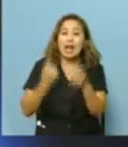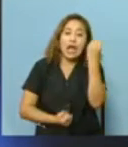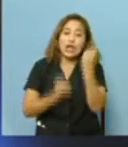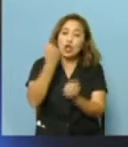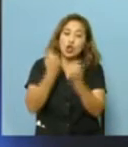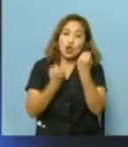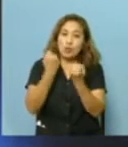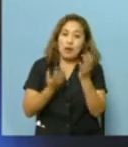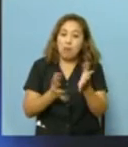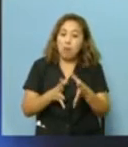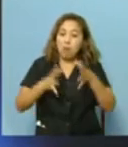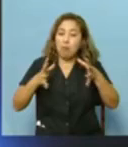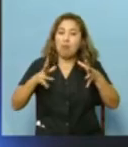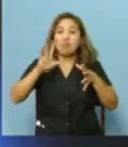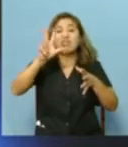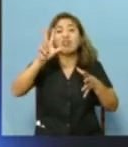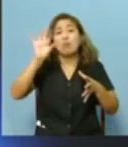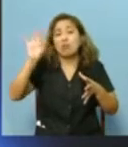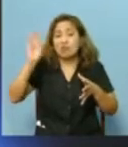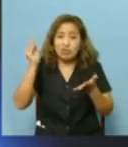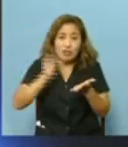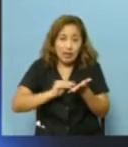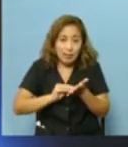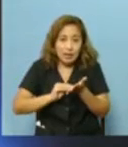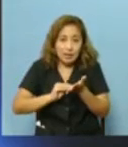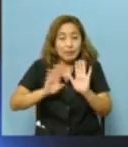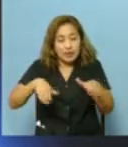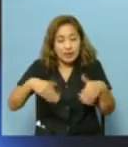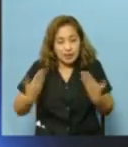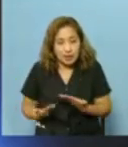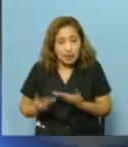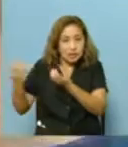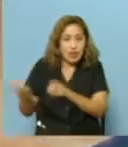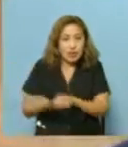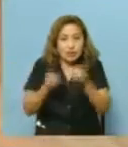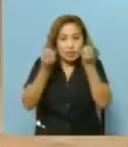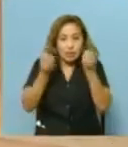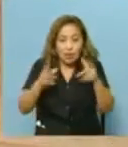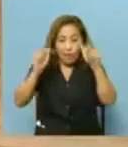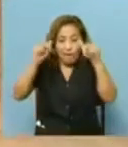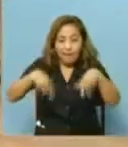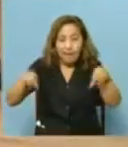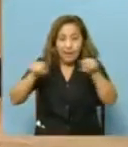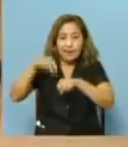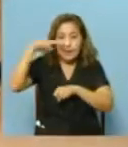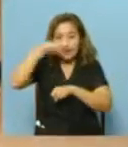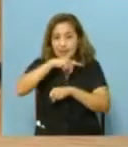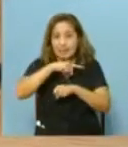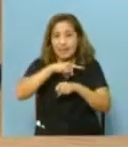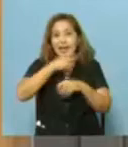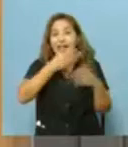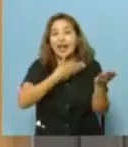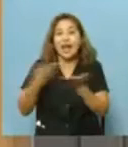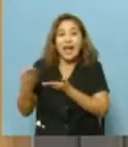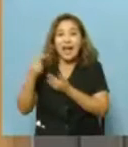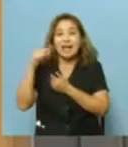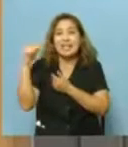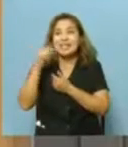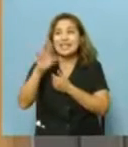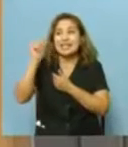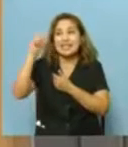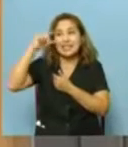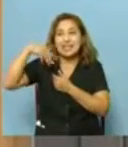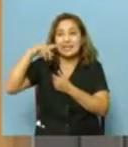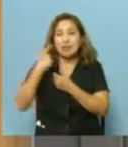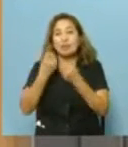a más de un 3 por ciento y por este motivo hemos invitado al piso de canal 7 al economista gasto entre mis